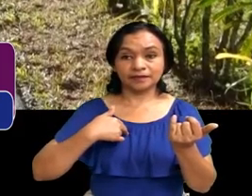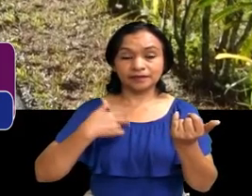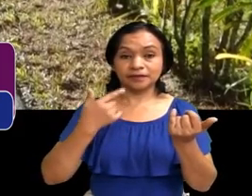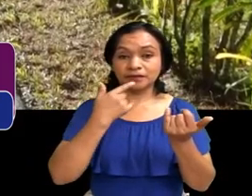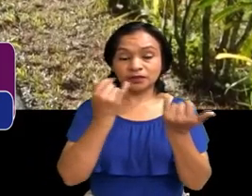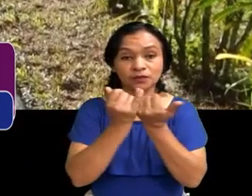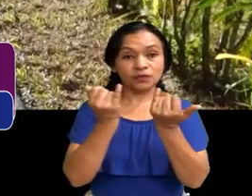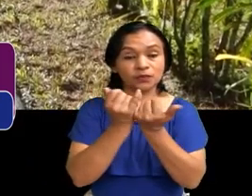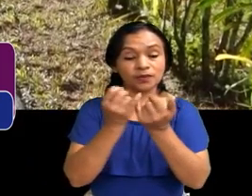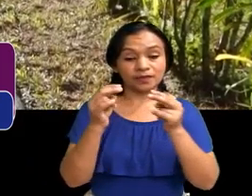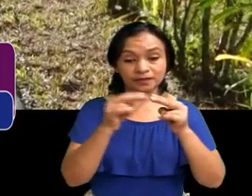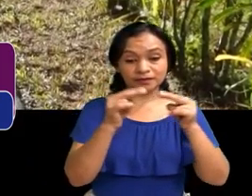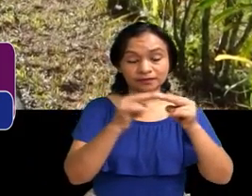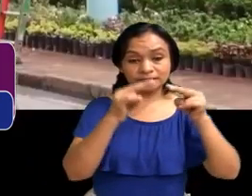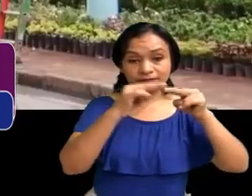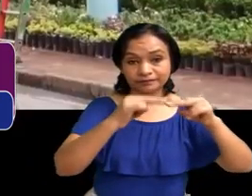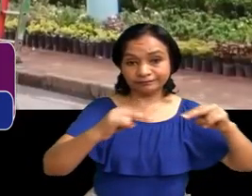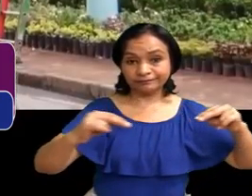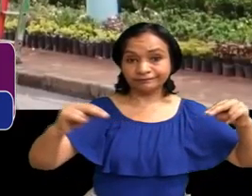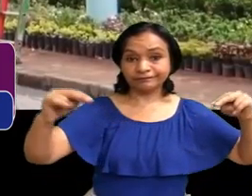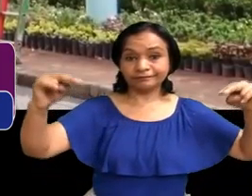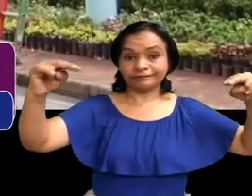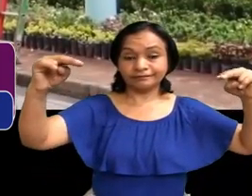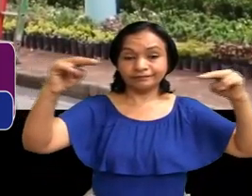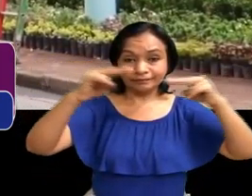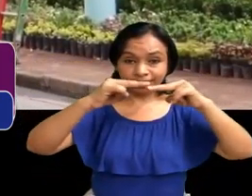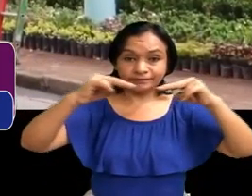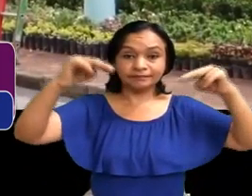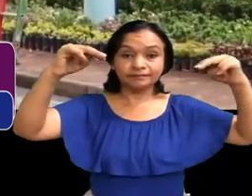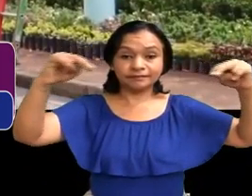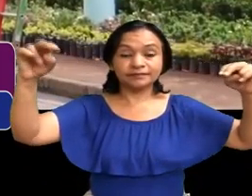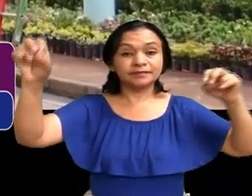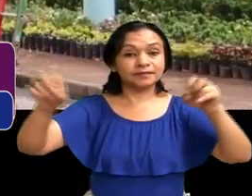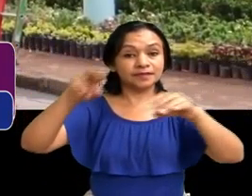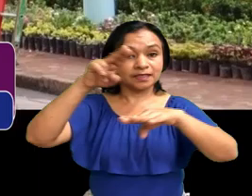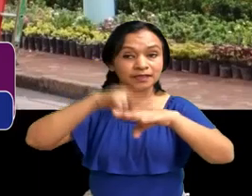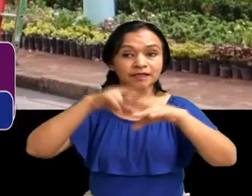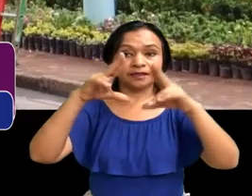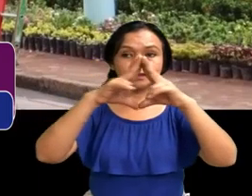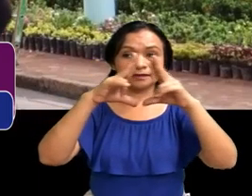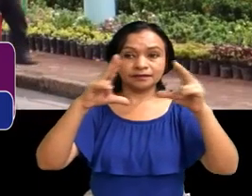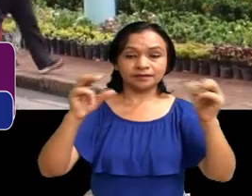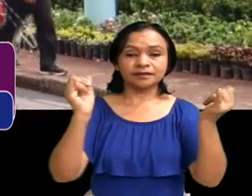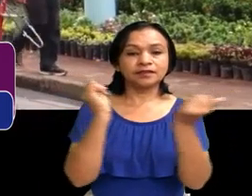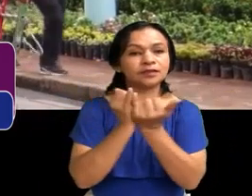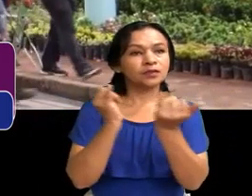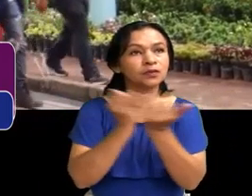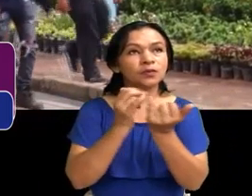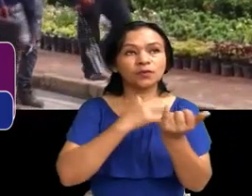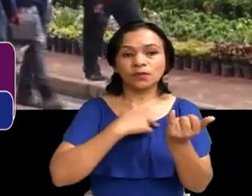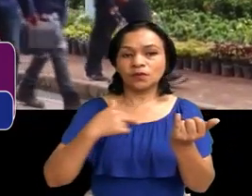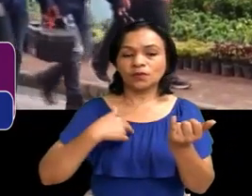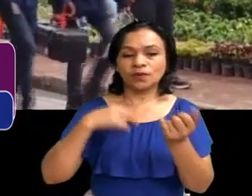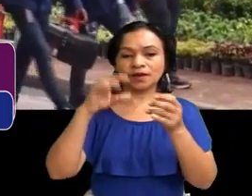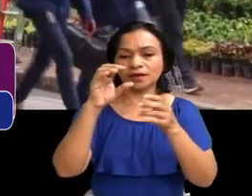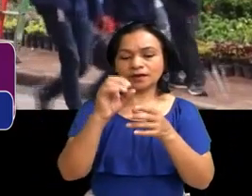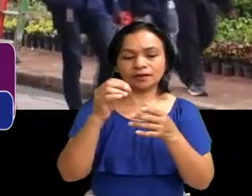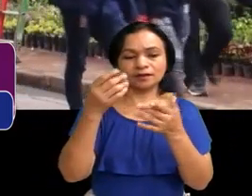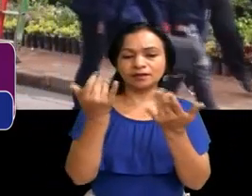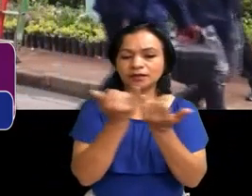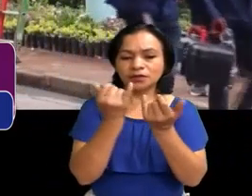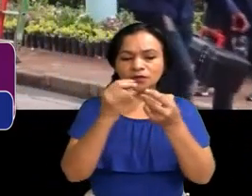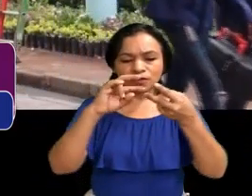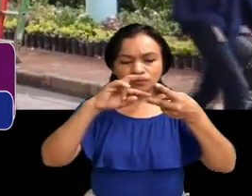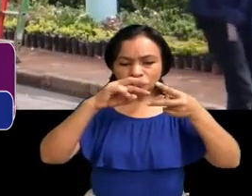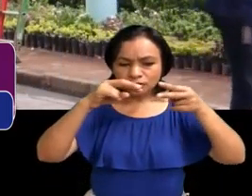como el Sistema Interconectado Nacional eléctricamente llega a nivel nacional, entonces también va la fibra óptica.